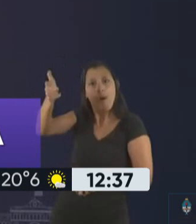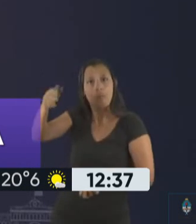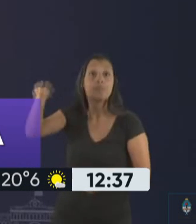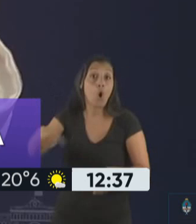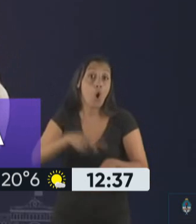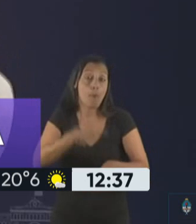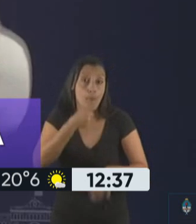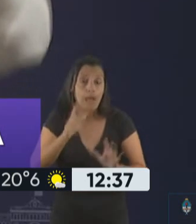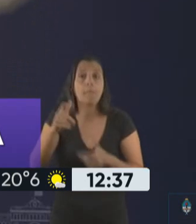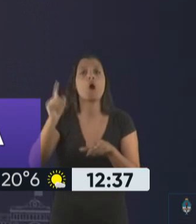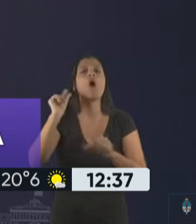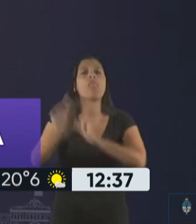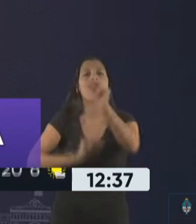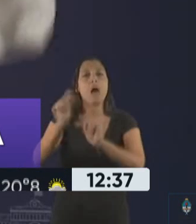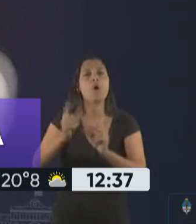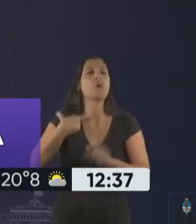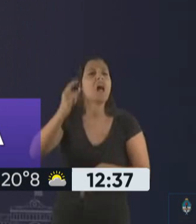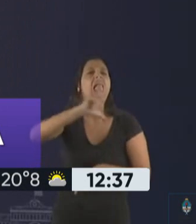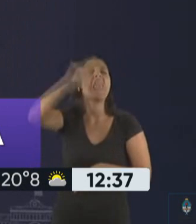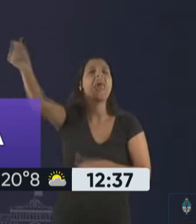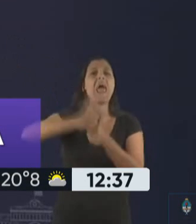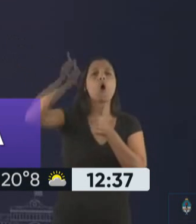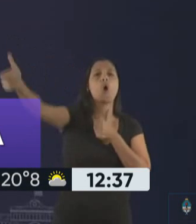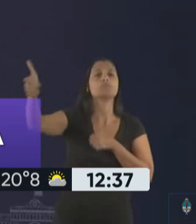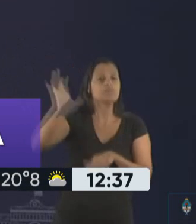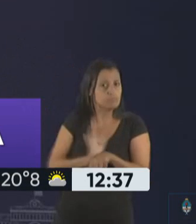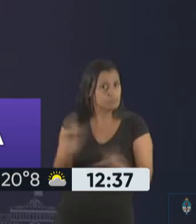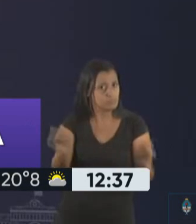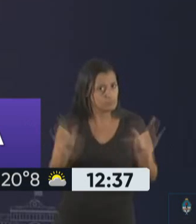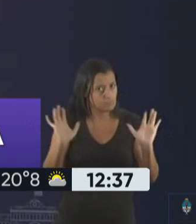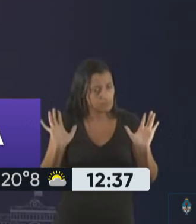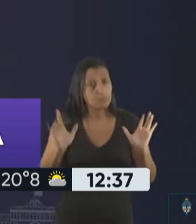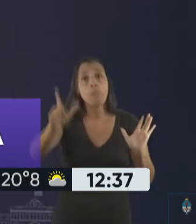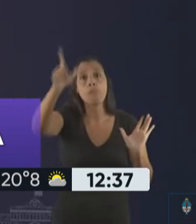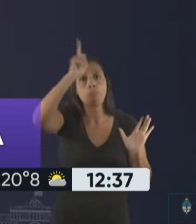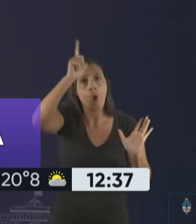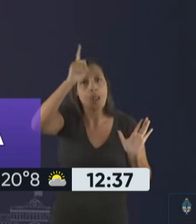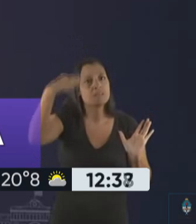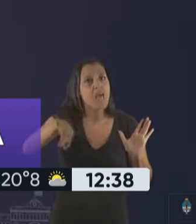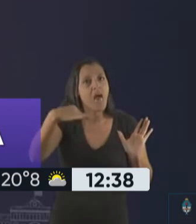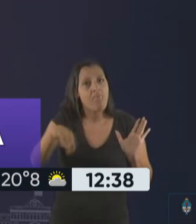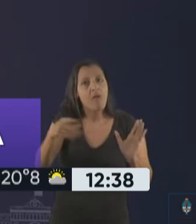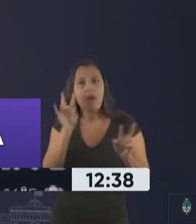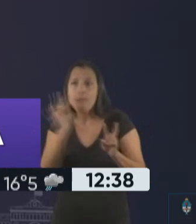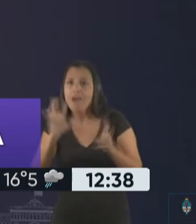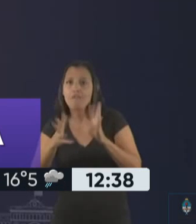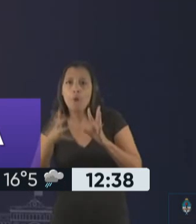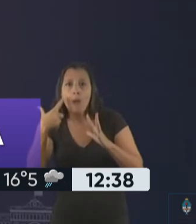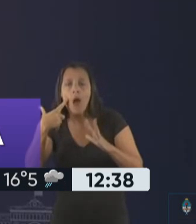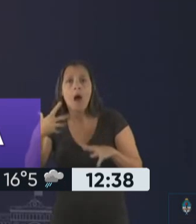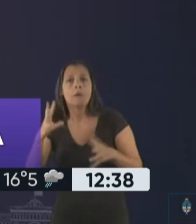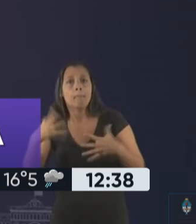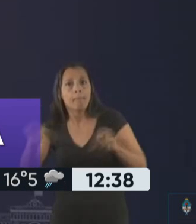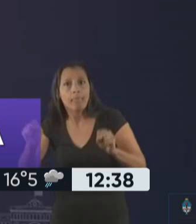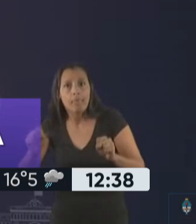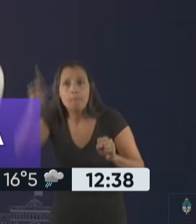se va alejando, dicen, no, pero ya estaba. No. Las fuerzas de seguridad tienen que perseguir el delito y al delincuente. No